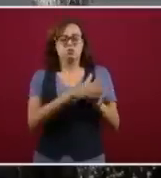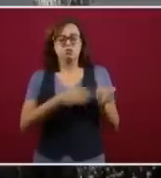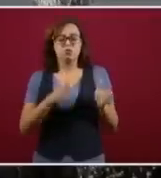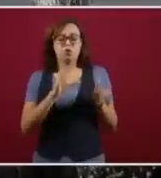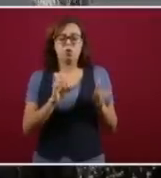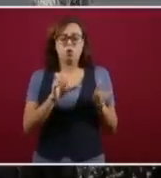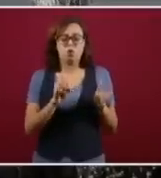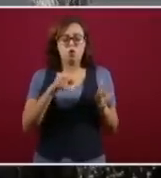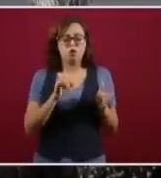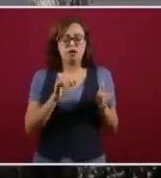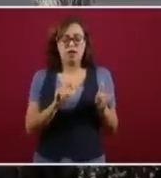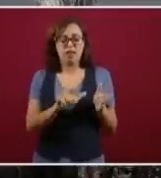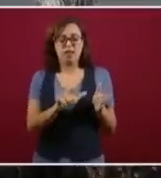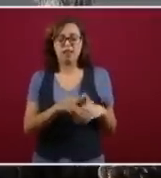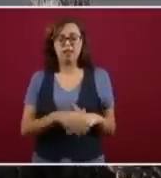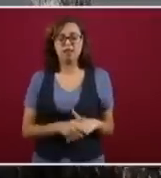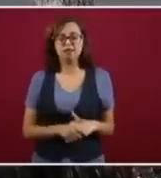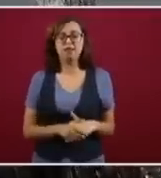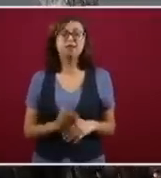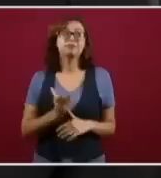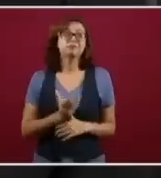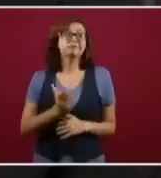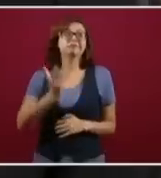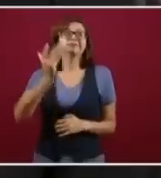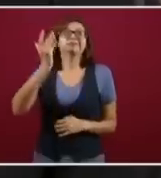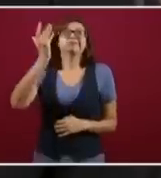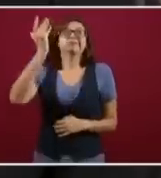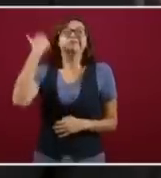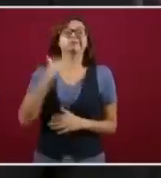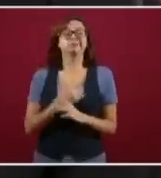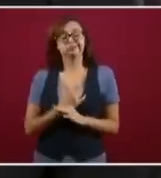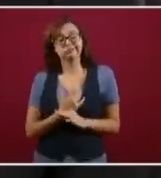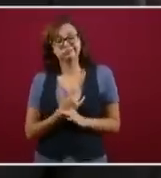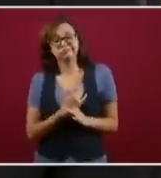se decía en aquel entonces,